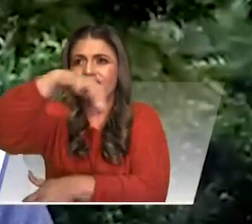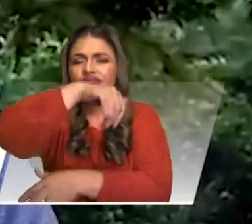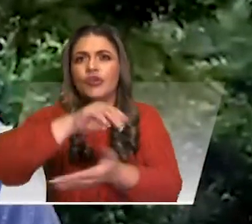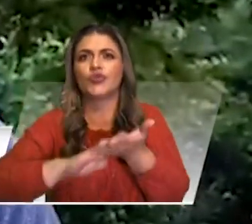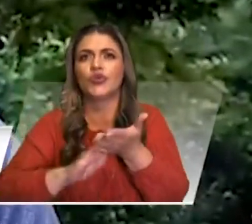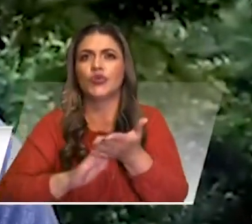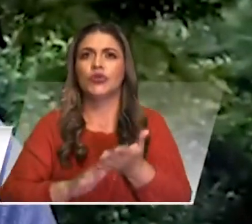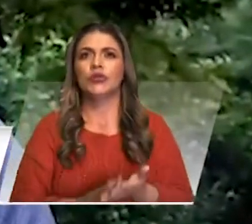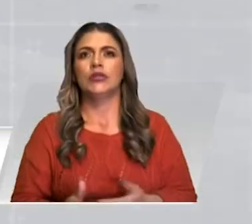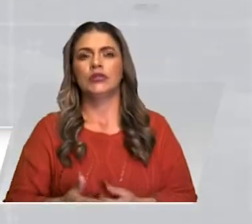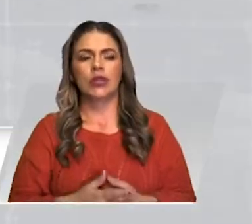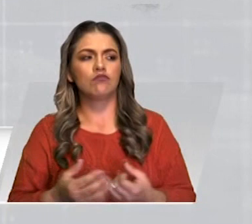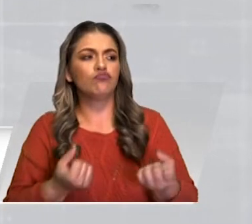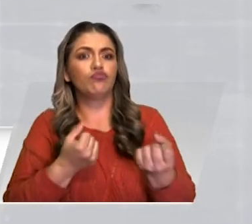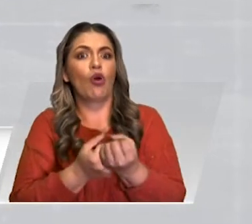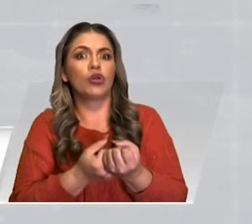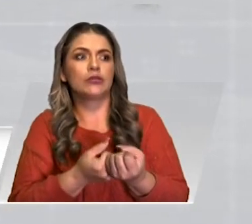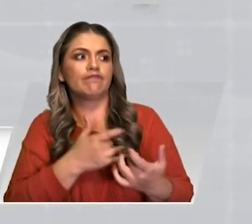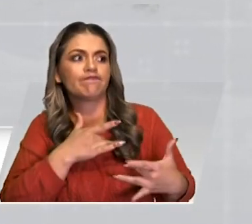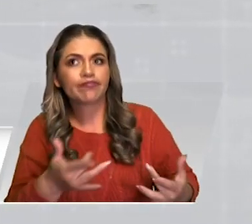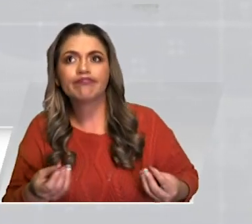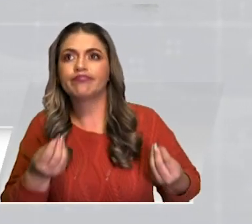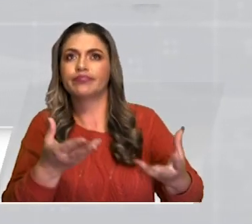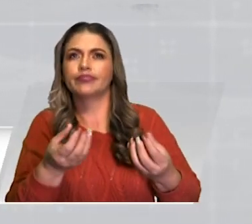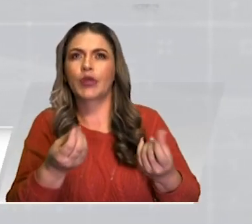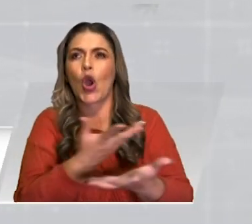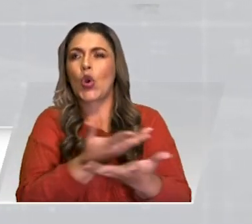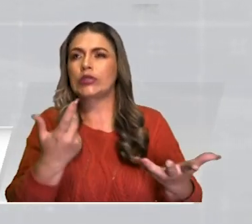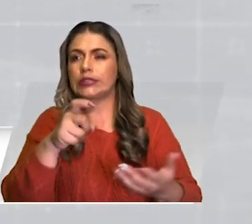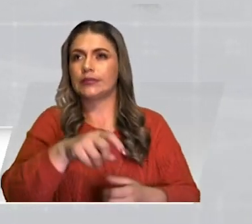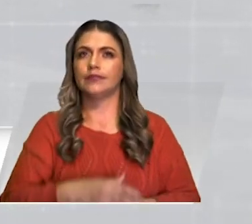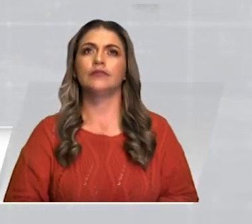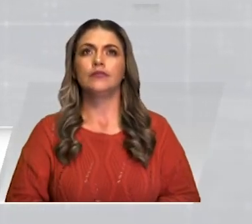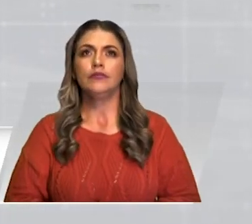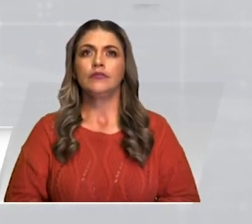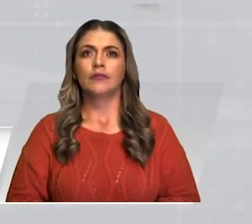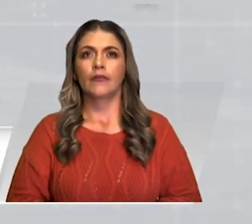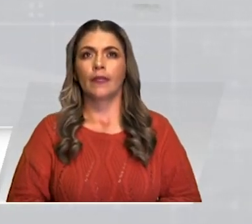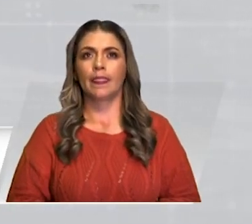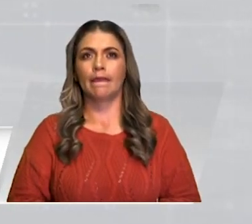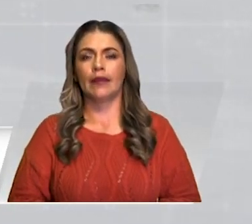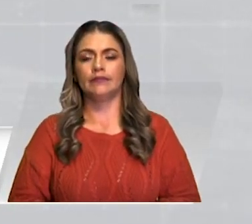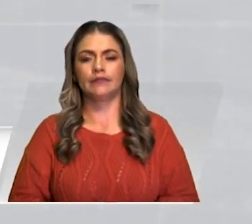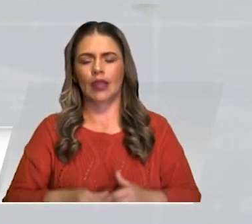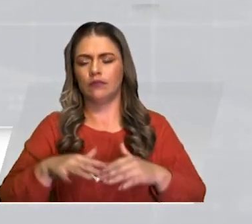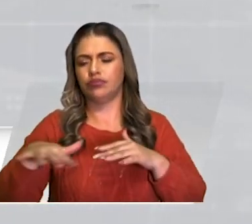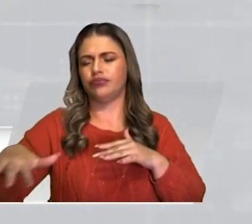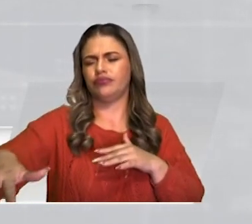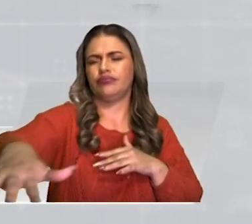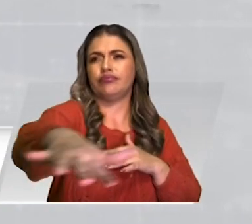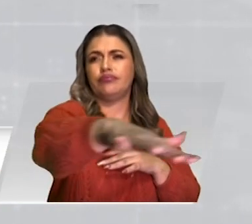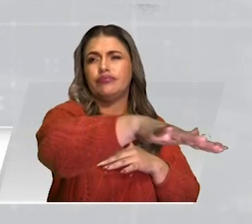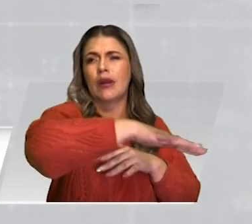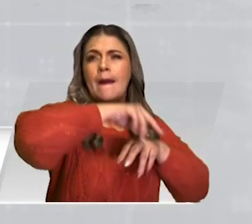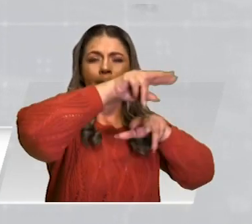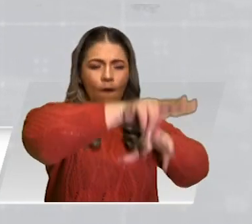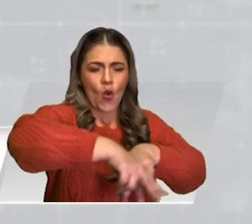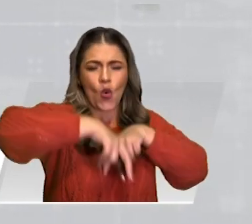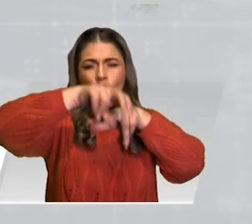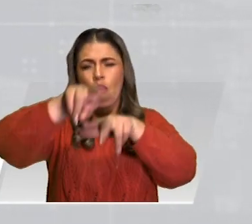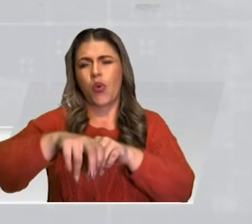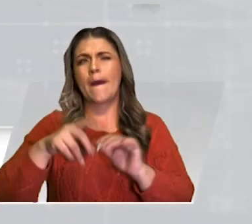está entregando ayuda humanitaria. Los derrumbes y desbordamientos ocurrieron en una extensa zona agrícola en Dabeiba, en la que viven